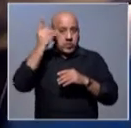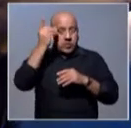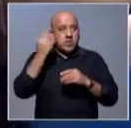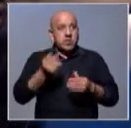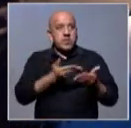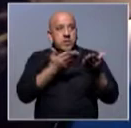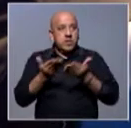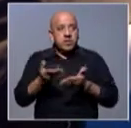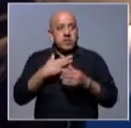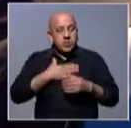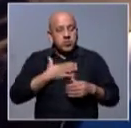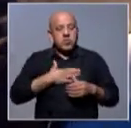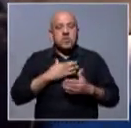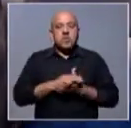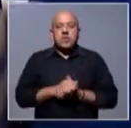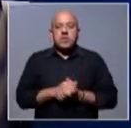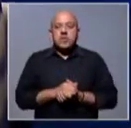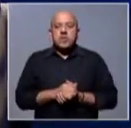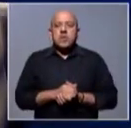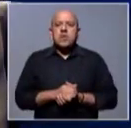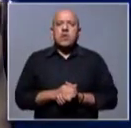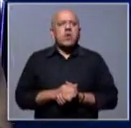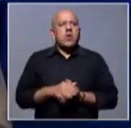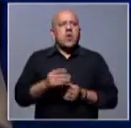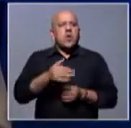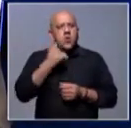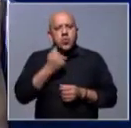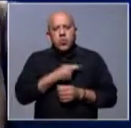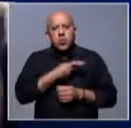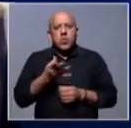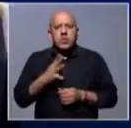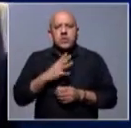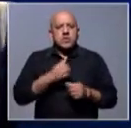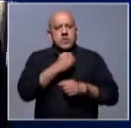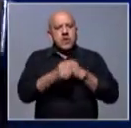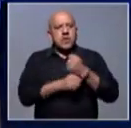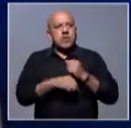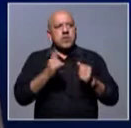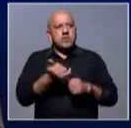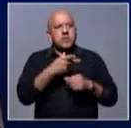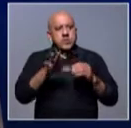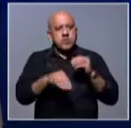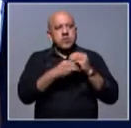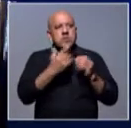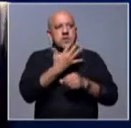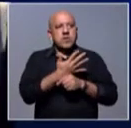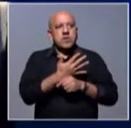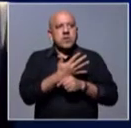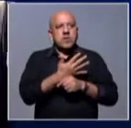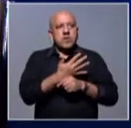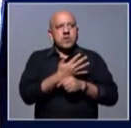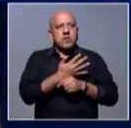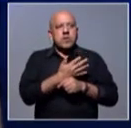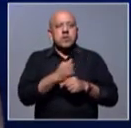en tv ciudad mucho gusto gusto cuántos años en la cámara de diputados a paraguay es de lo que viene no ya le sumamos 5 bueno el